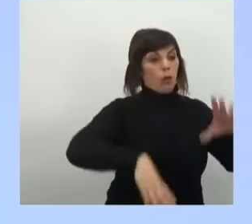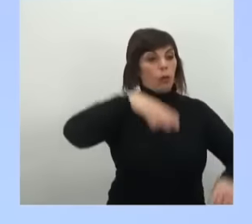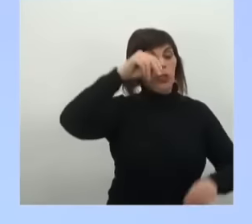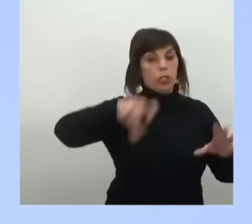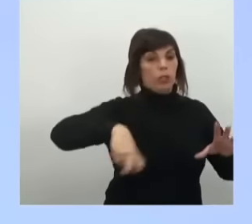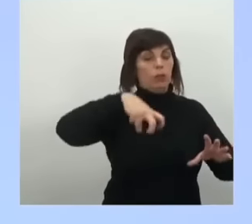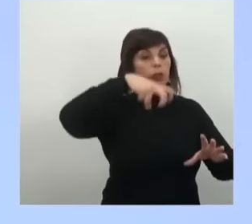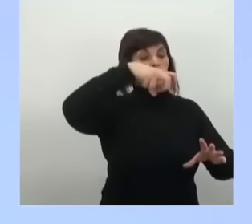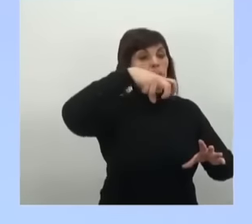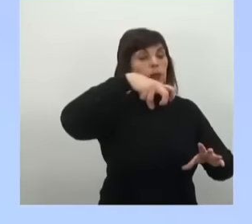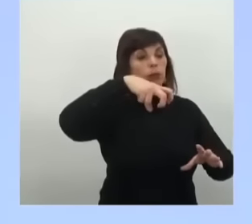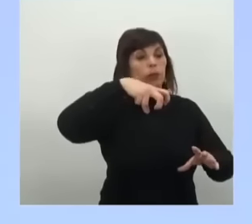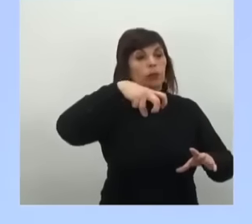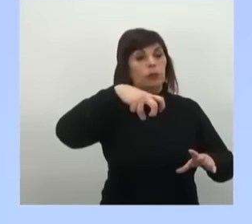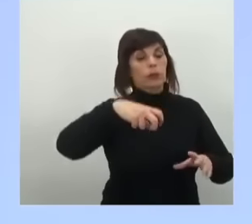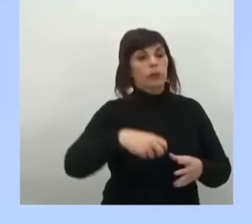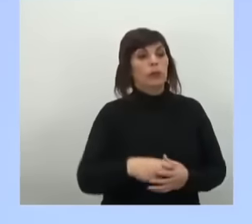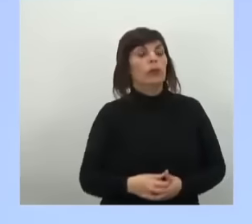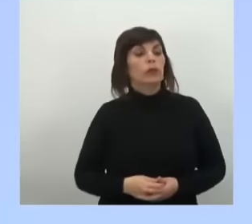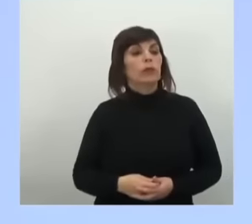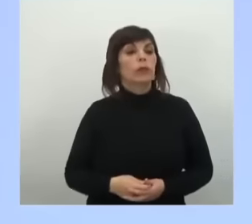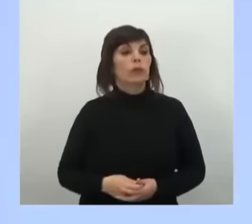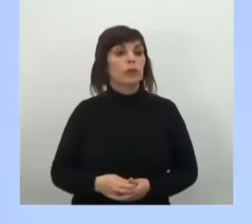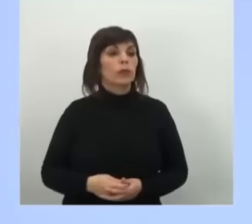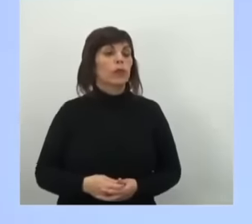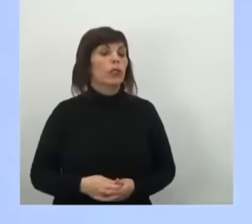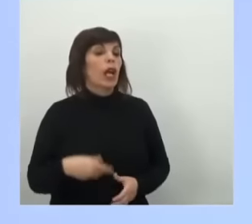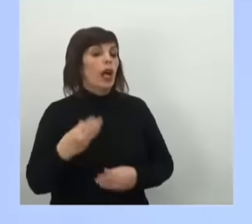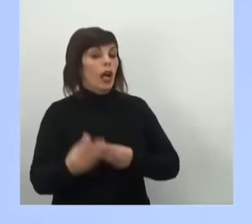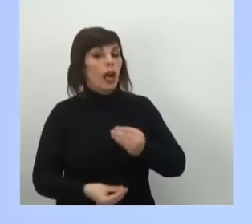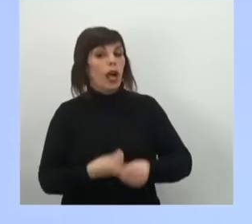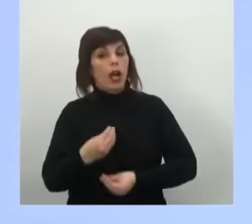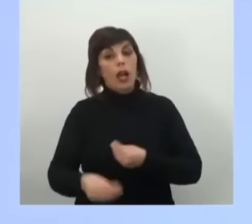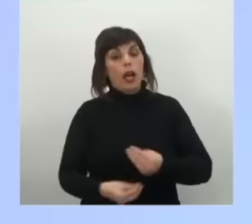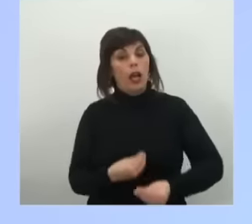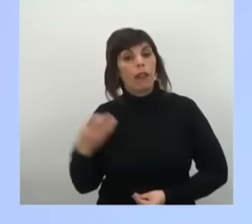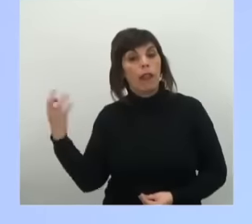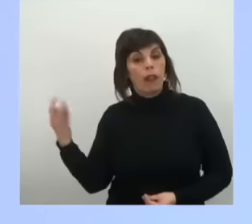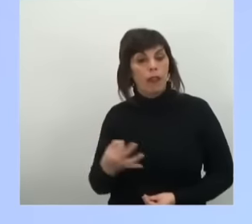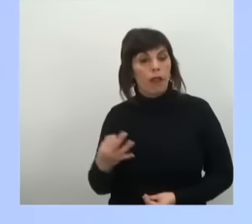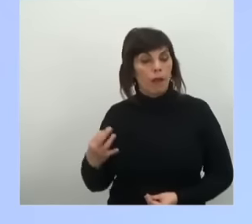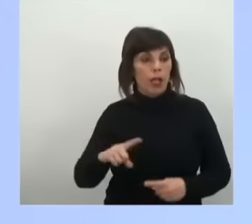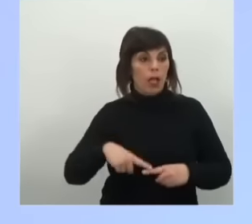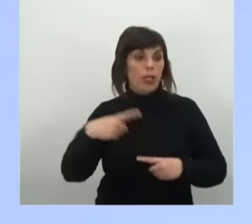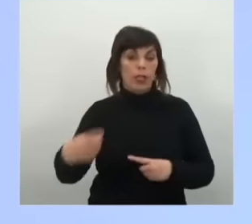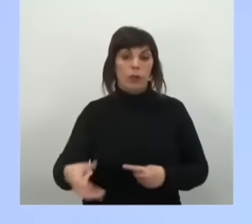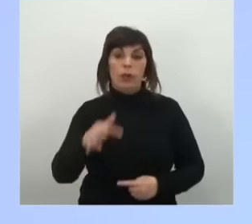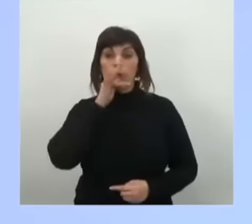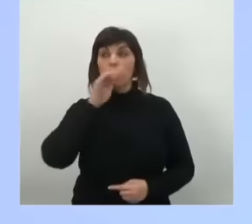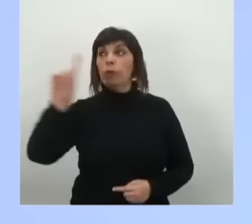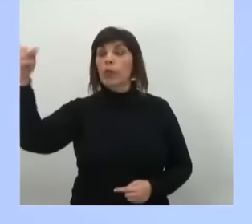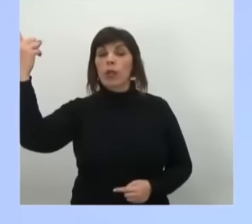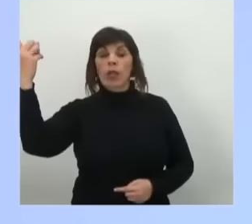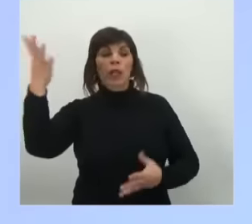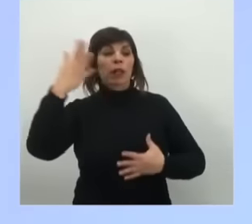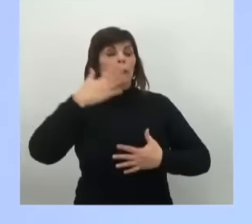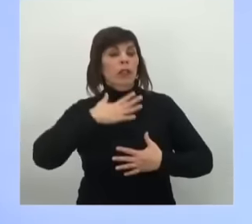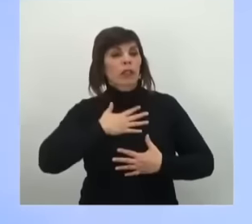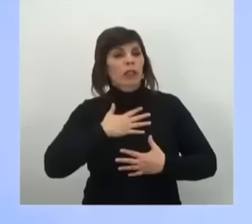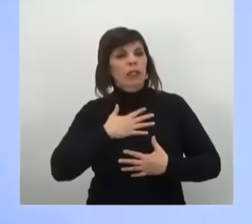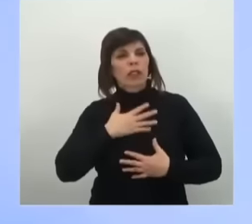a ver la promesa que Dios le iba a traer después él estaba en movimiento ahora no es